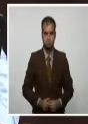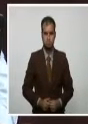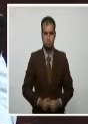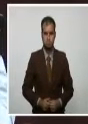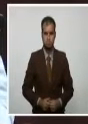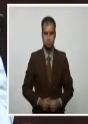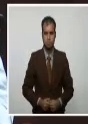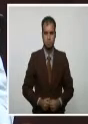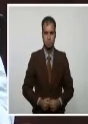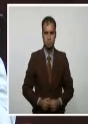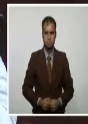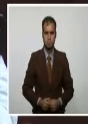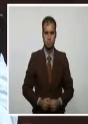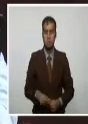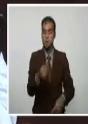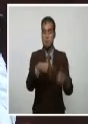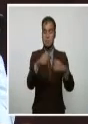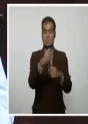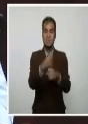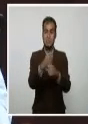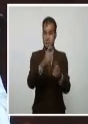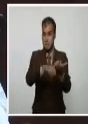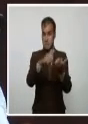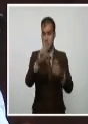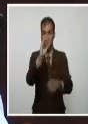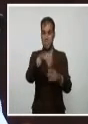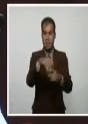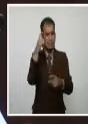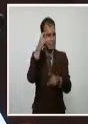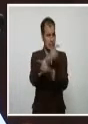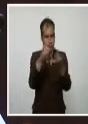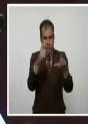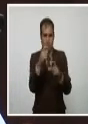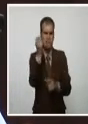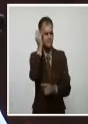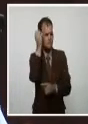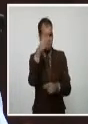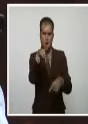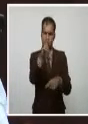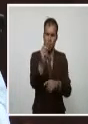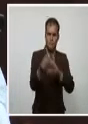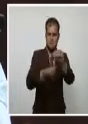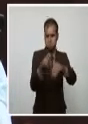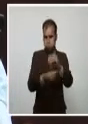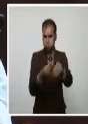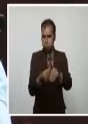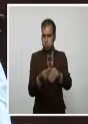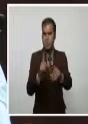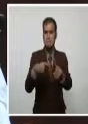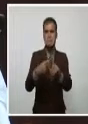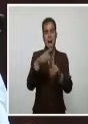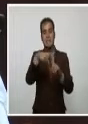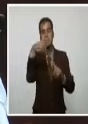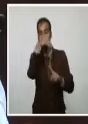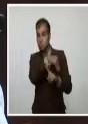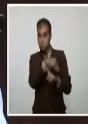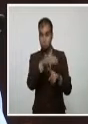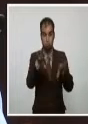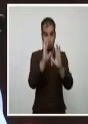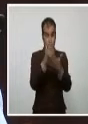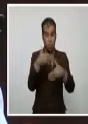asumiendo como pilares de la labor del partido la ciencia y la innovación, la informatización de todos los